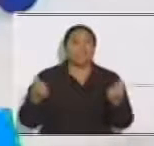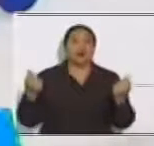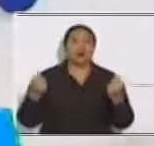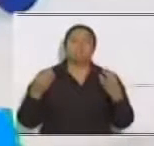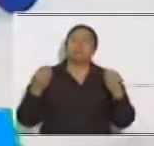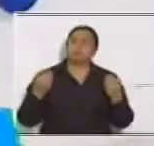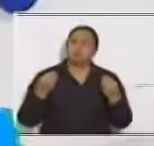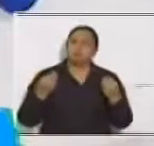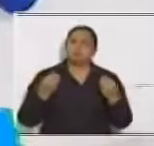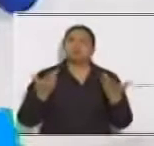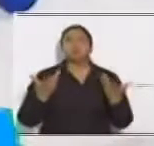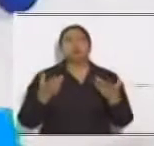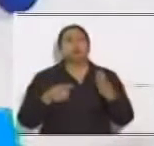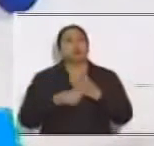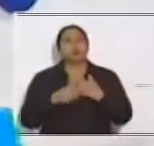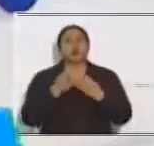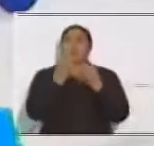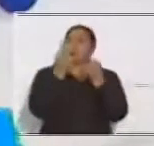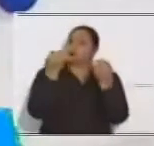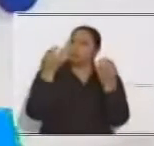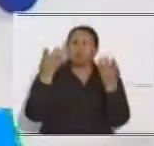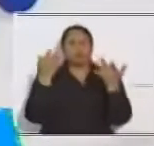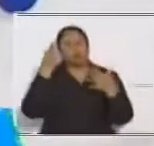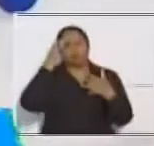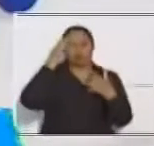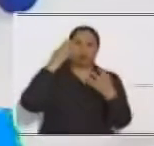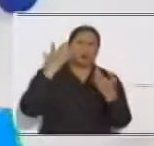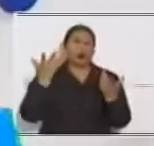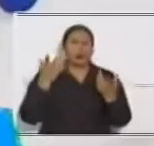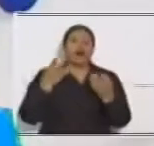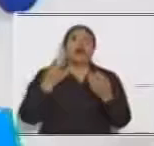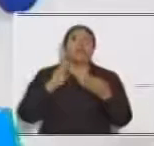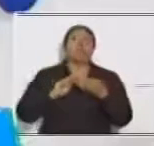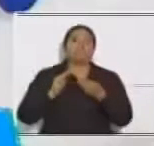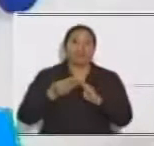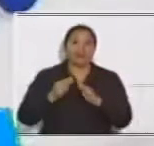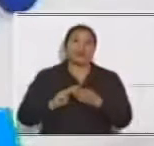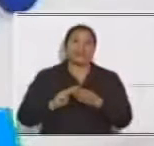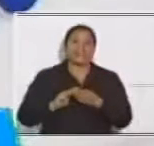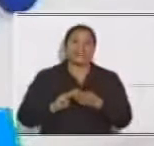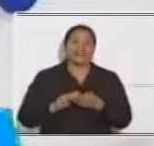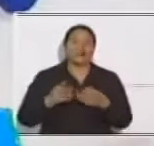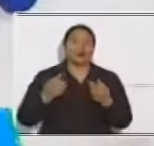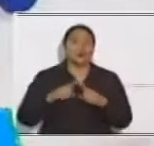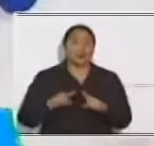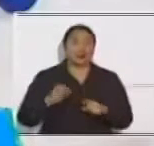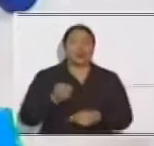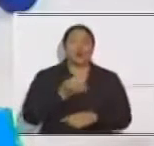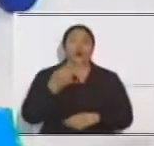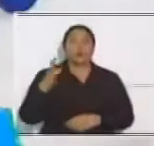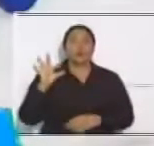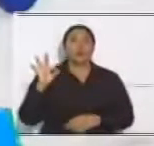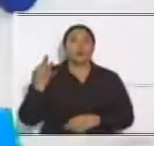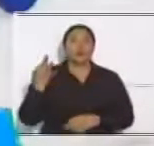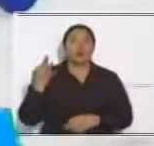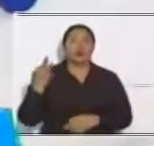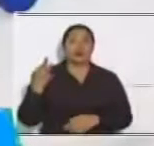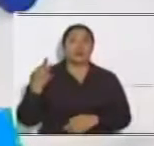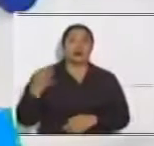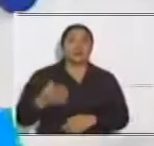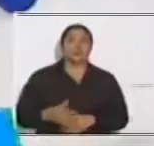muchas operaciones y situaciones matemáticas. Sin embargo, también el número 3 ha sido